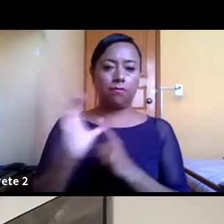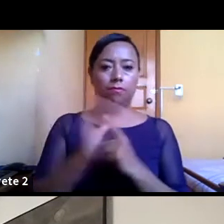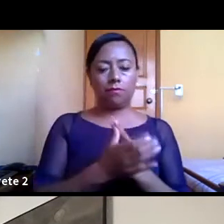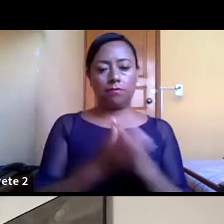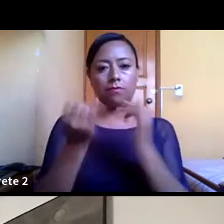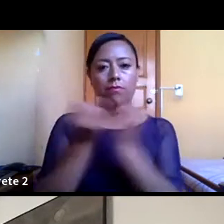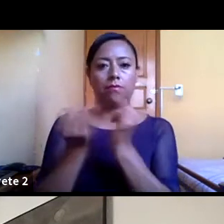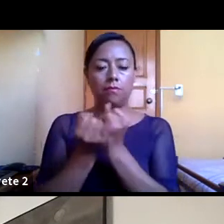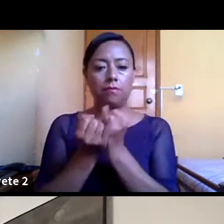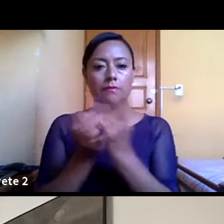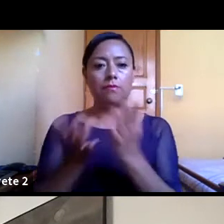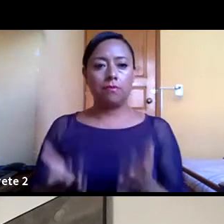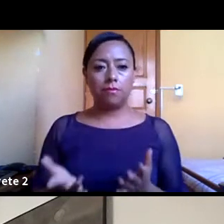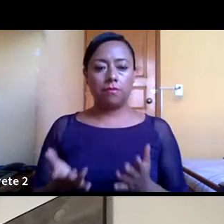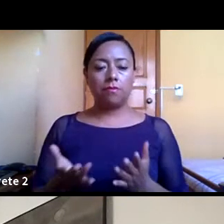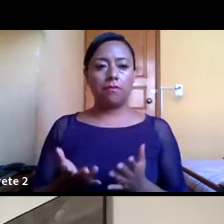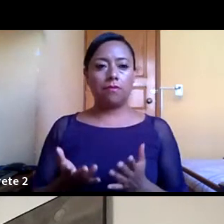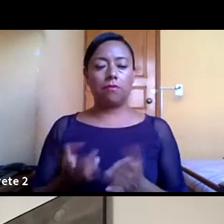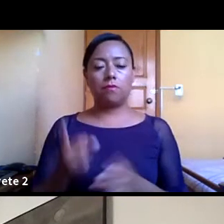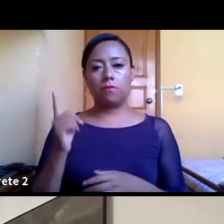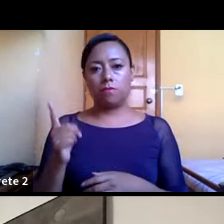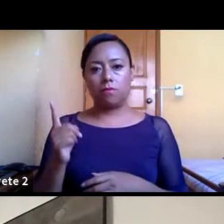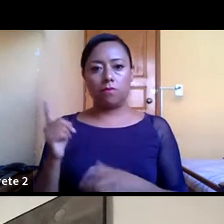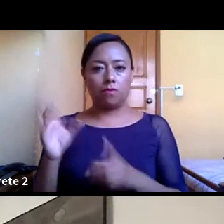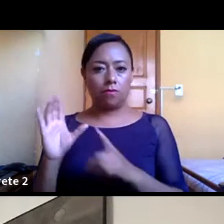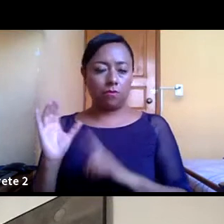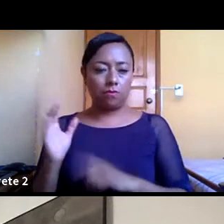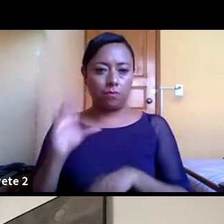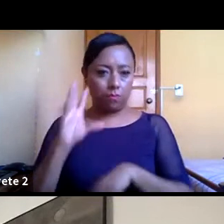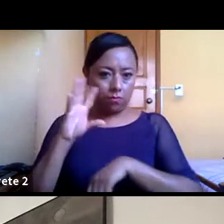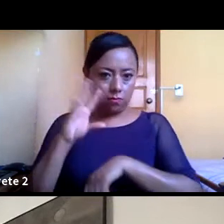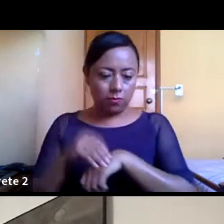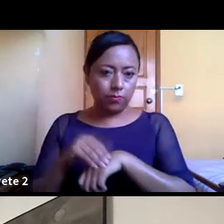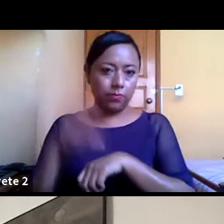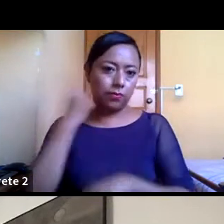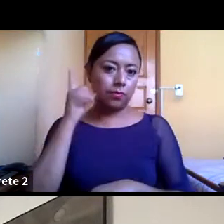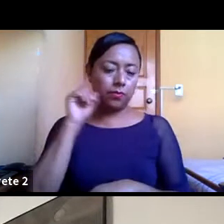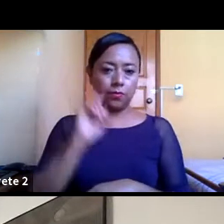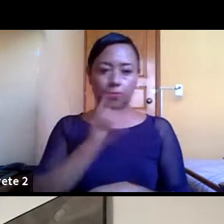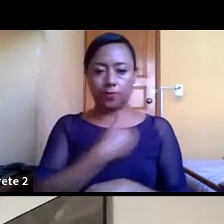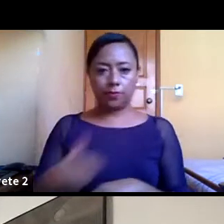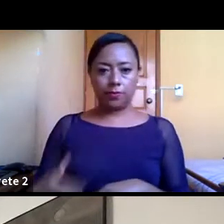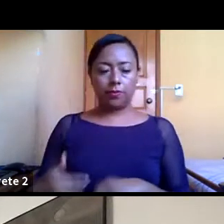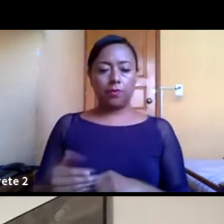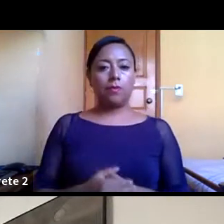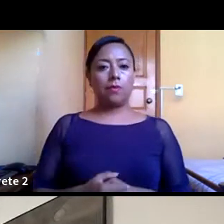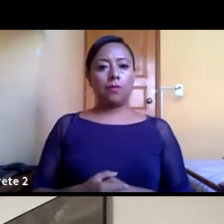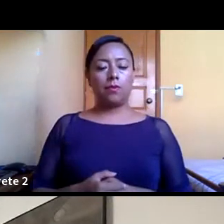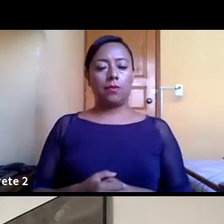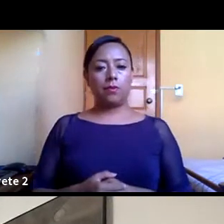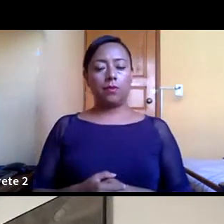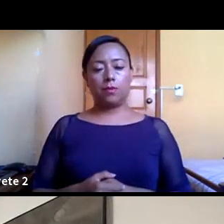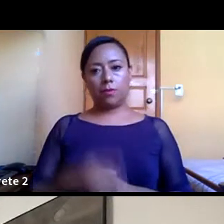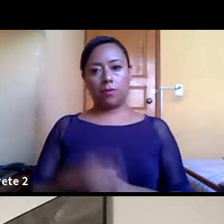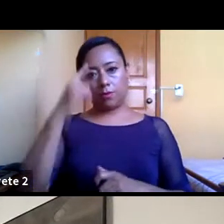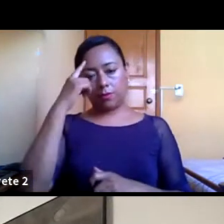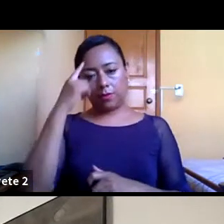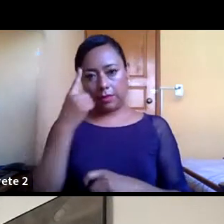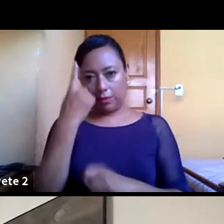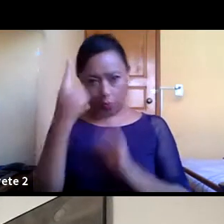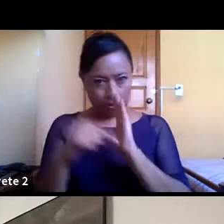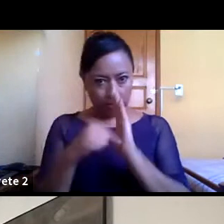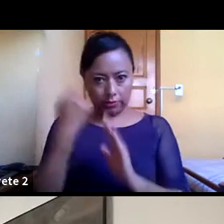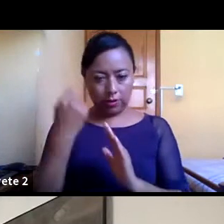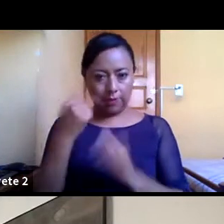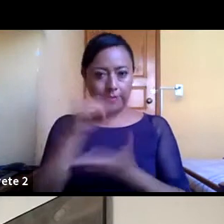de la diputada presidenta, de igual manera estaríamos dando lectura y aprobación en un solo acto de la del